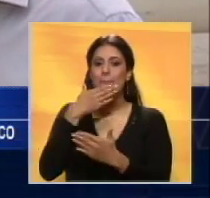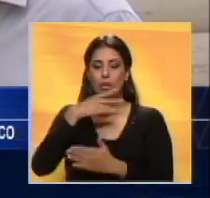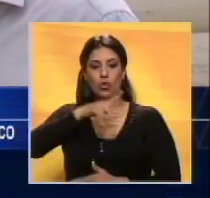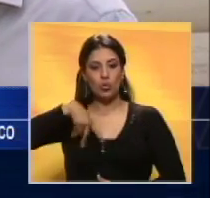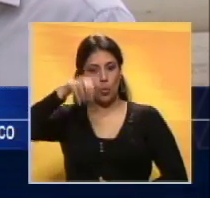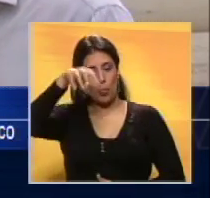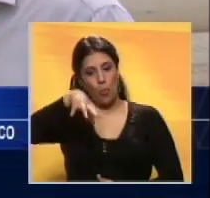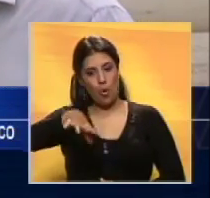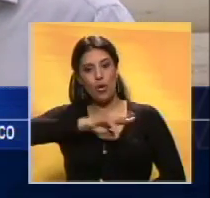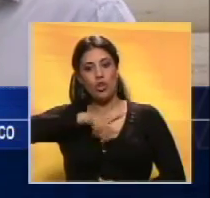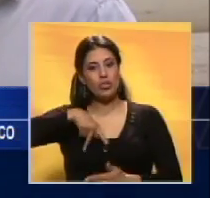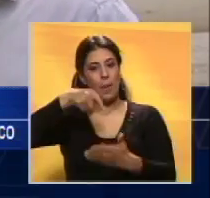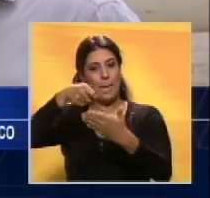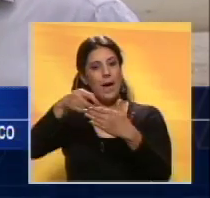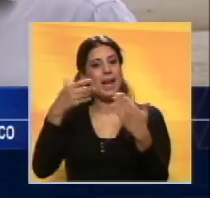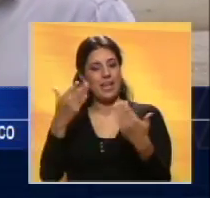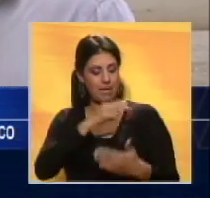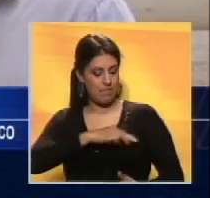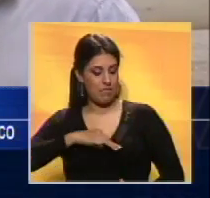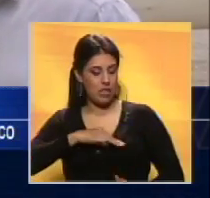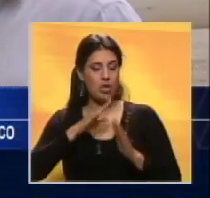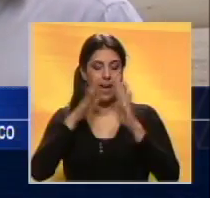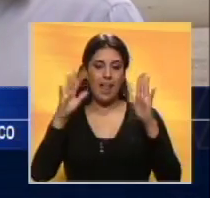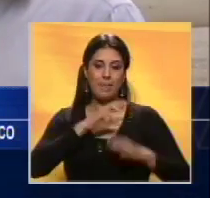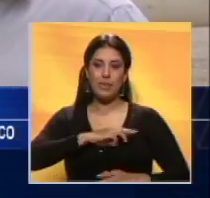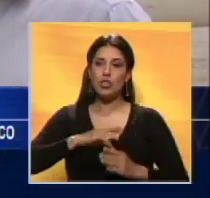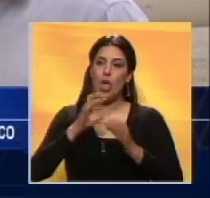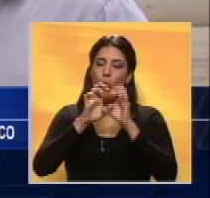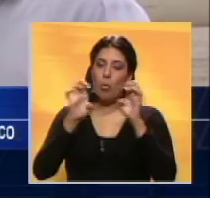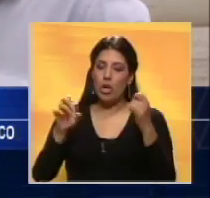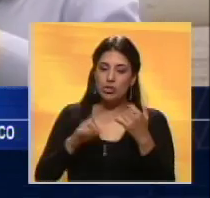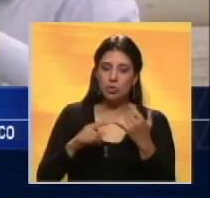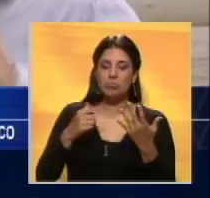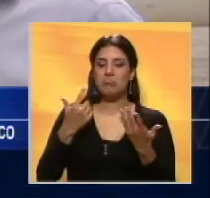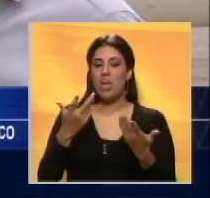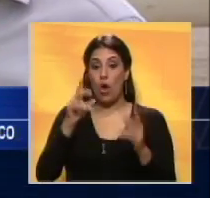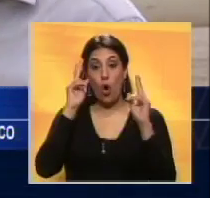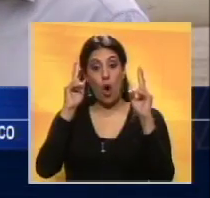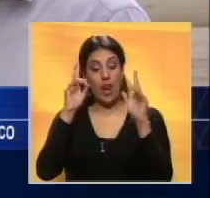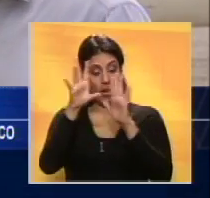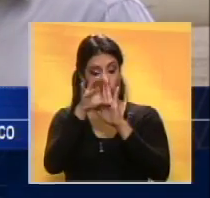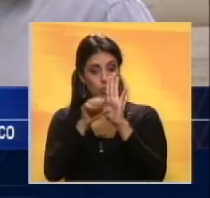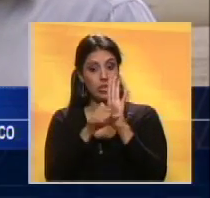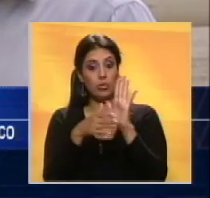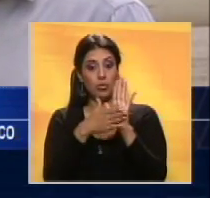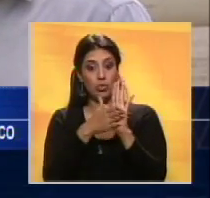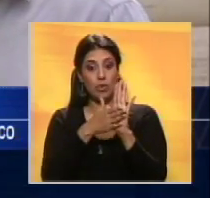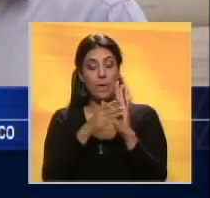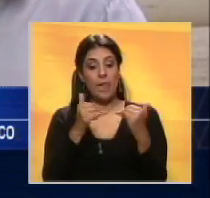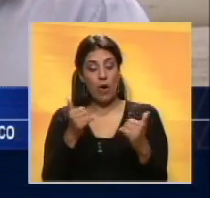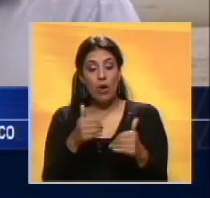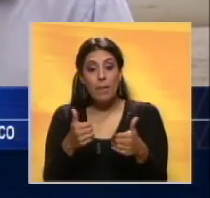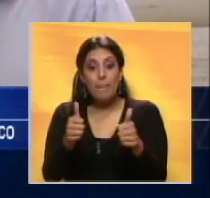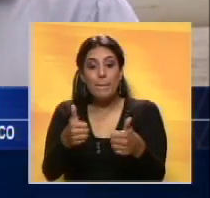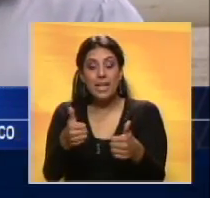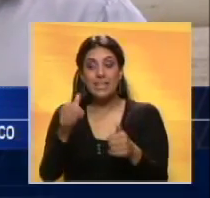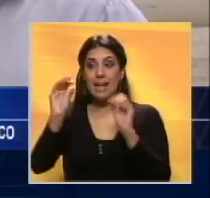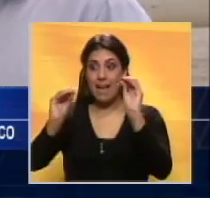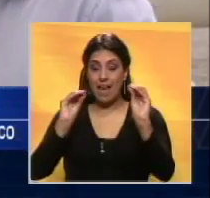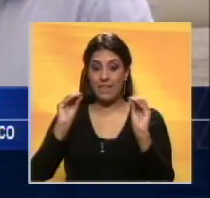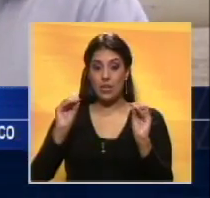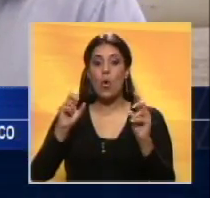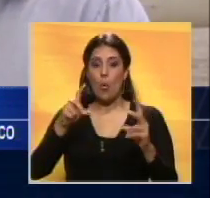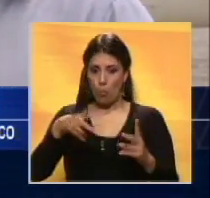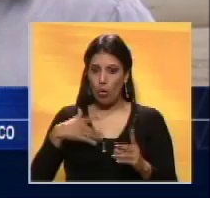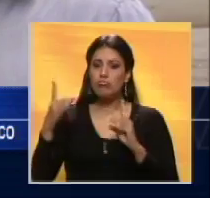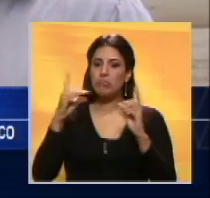nuestro pueblo, son para la inversión en las misiones y grandes misiones, en la educación. Y ojalá que la constituyente que se está convocando